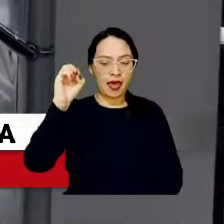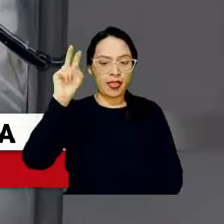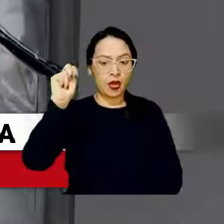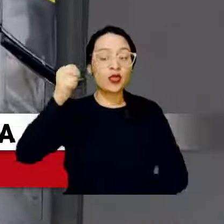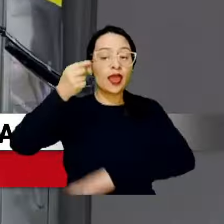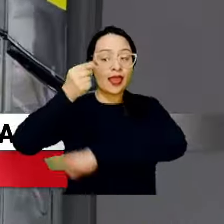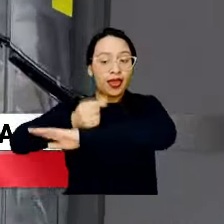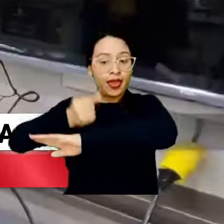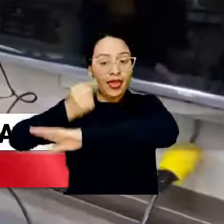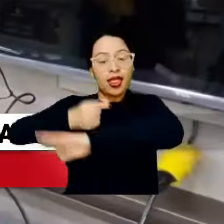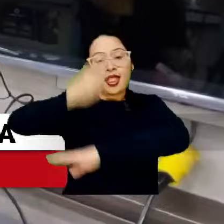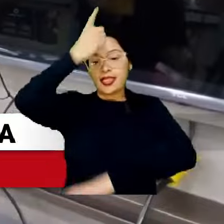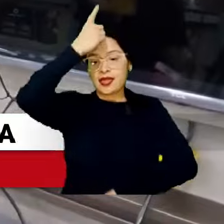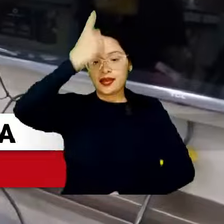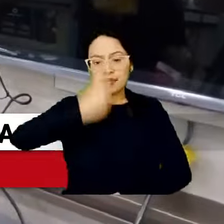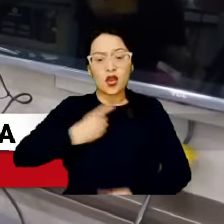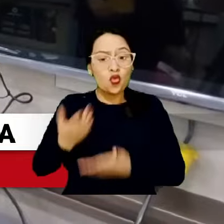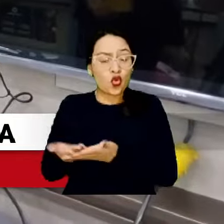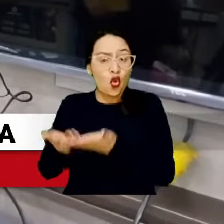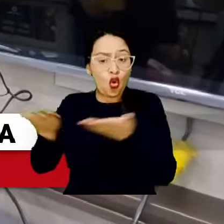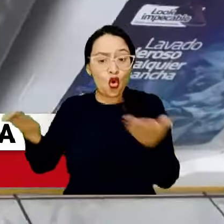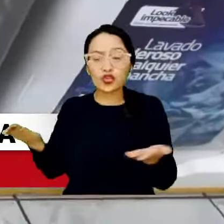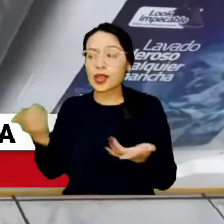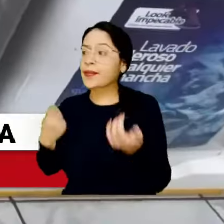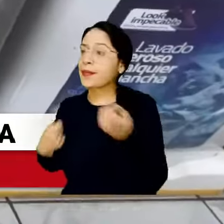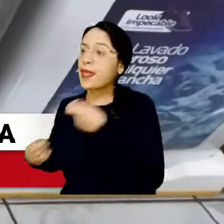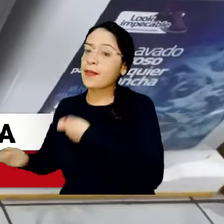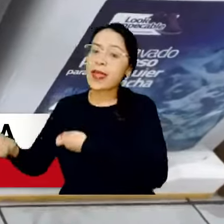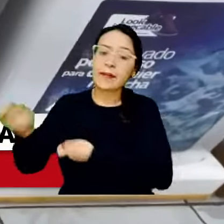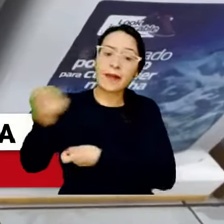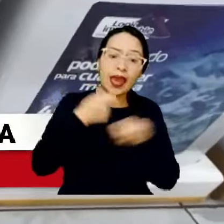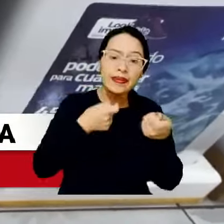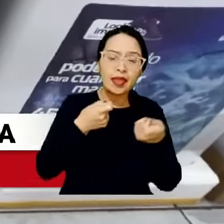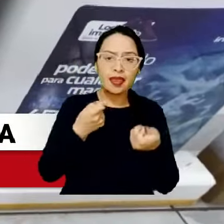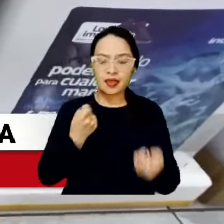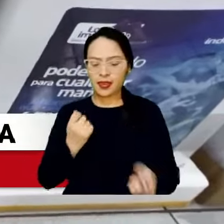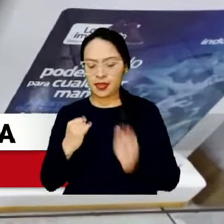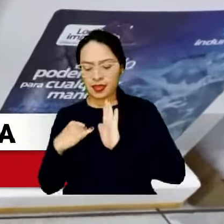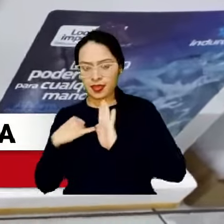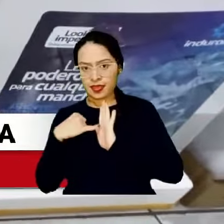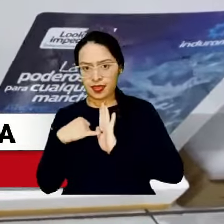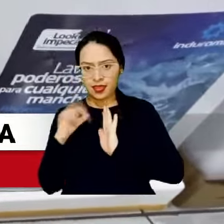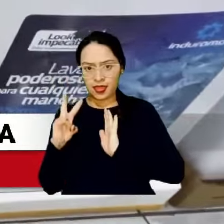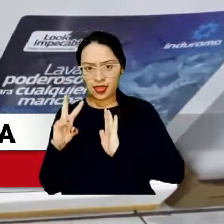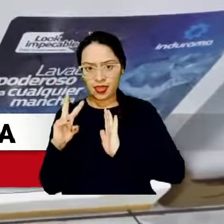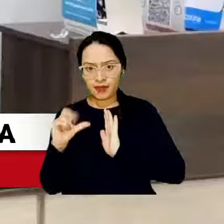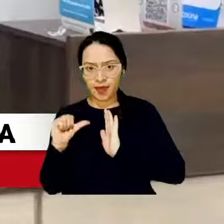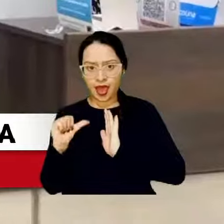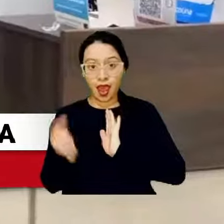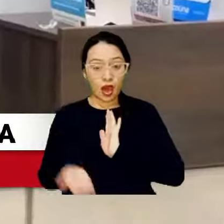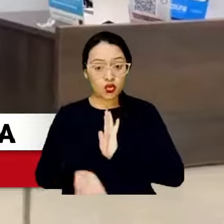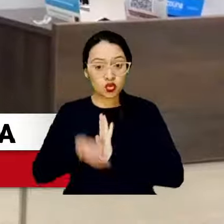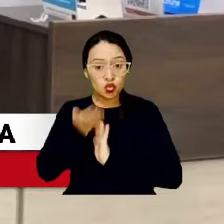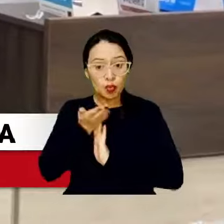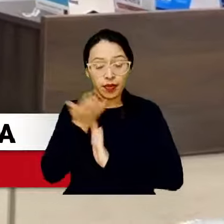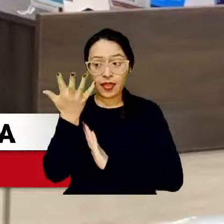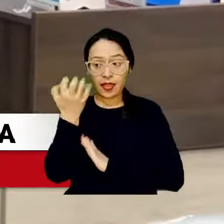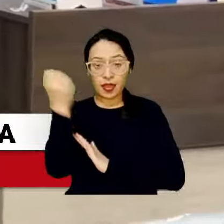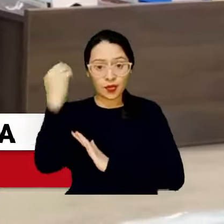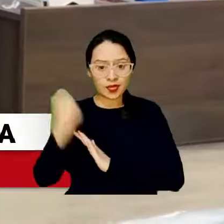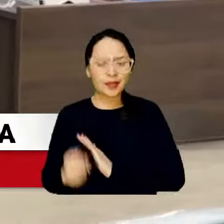los electrodomésticos y más productos que ofrecen, a pesar de que el impuesto al valor agregado IVA se incrementó